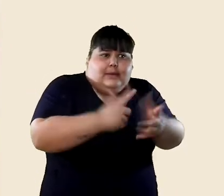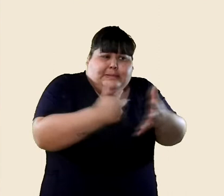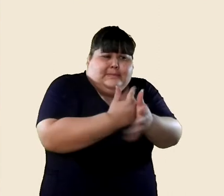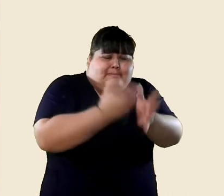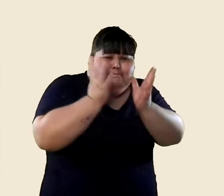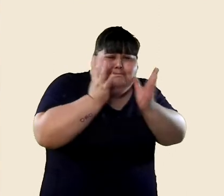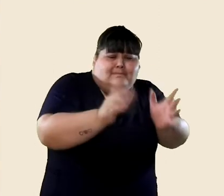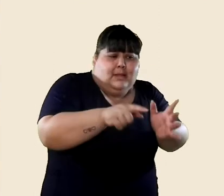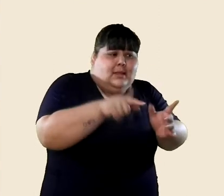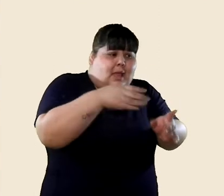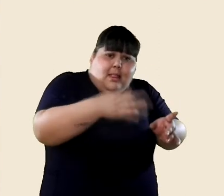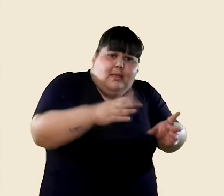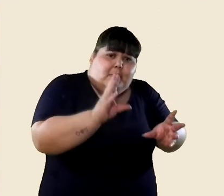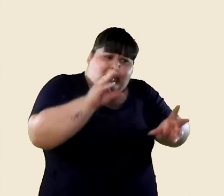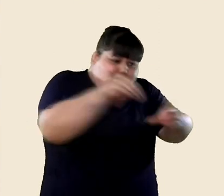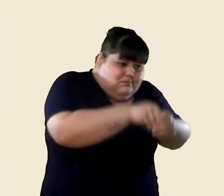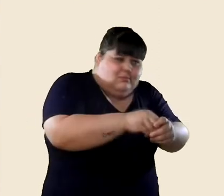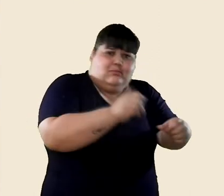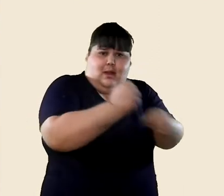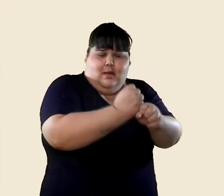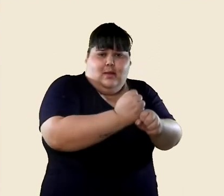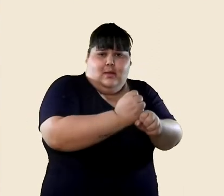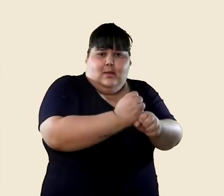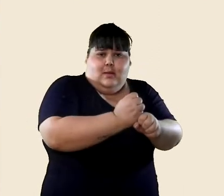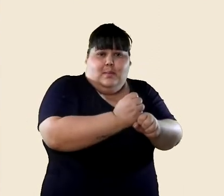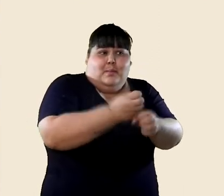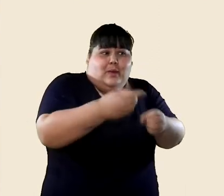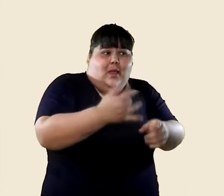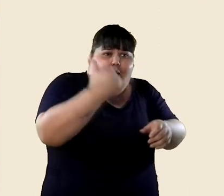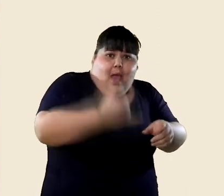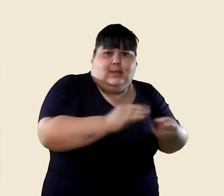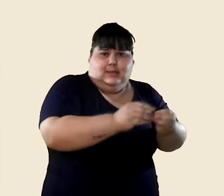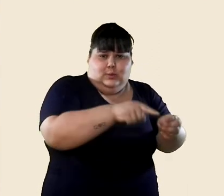hay que intervenir, porque estas situaciones están, pero no es lo más común.